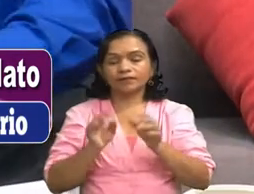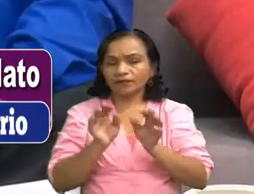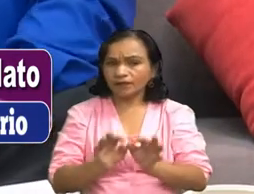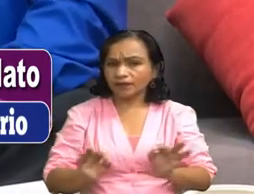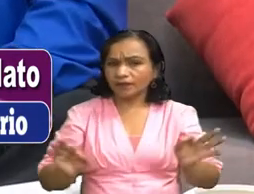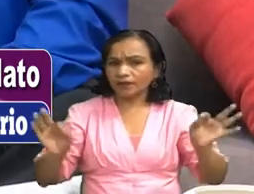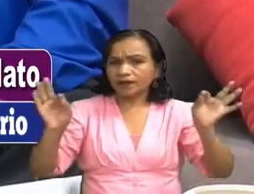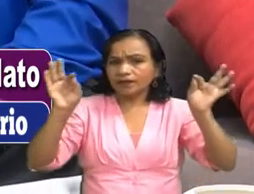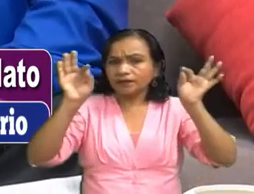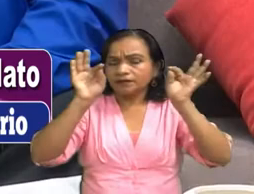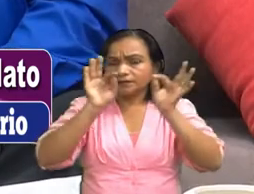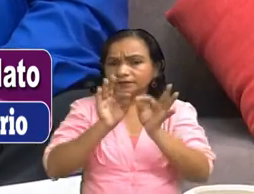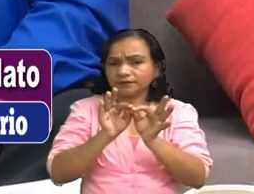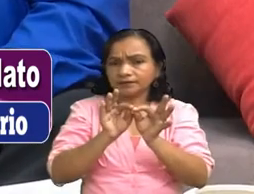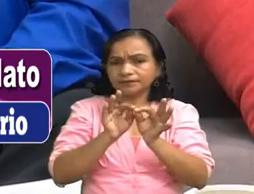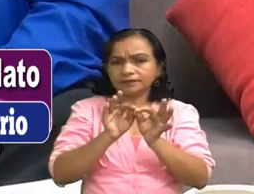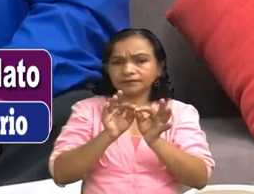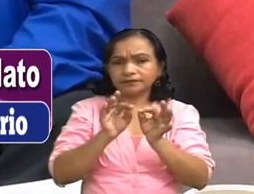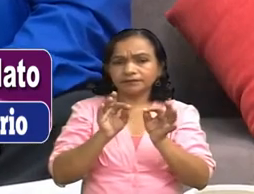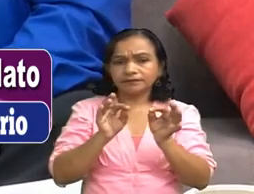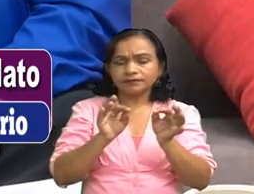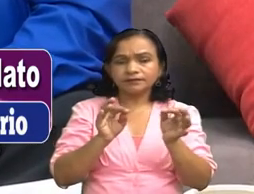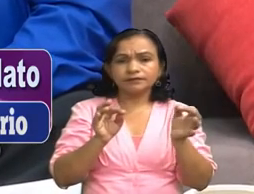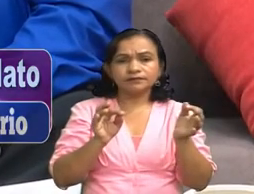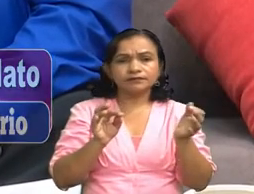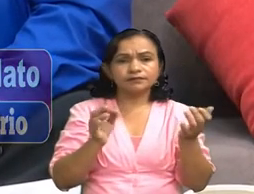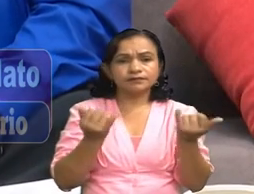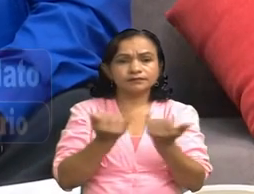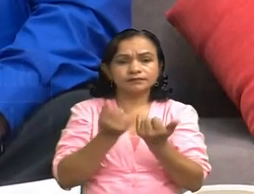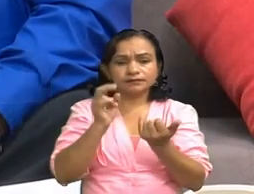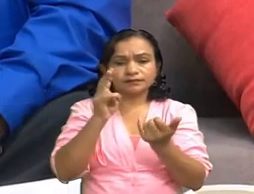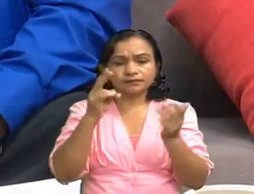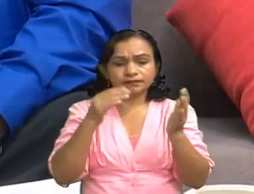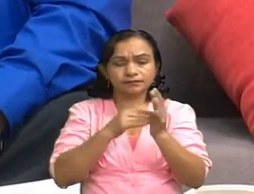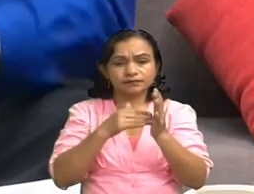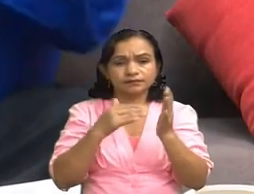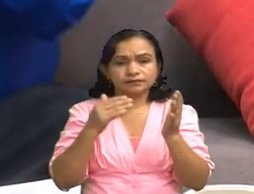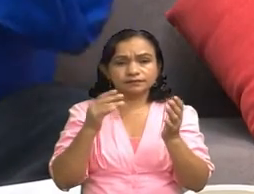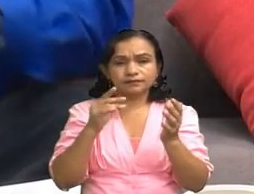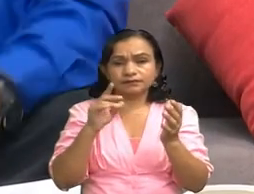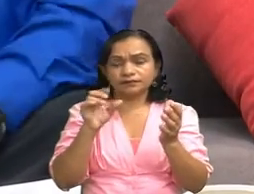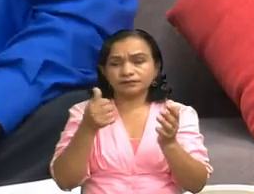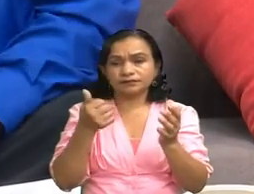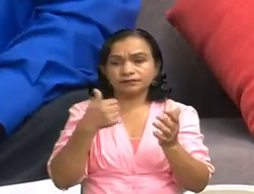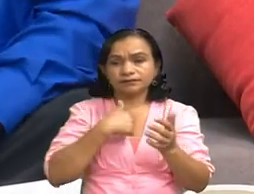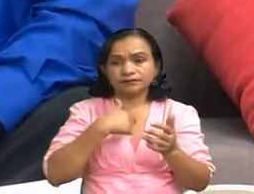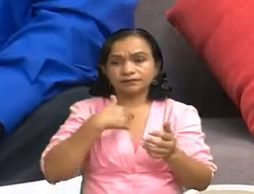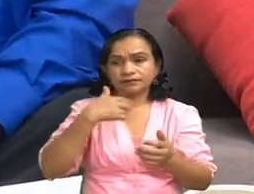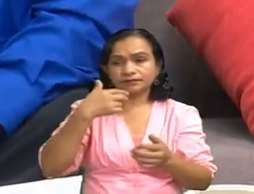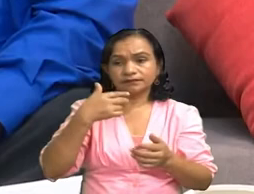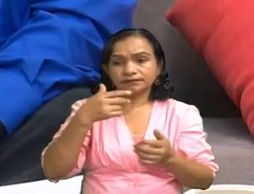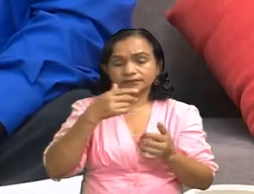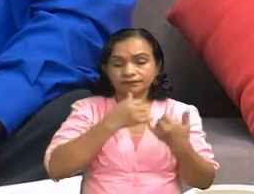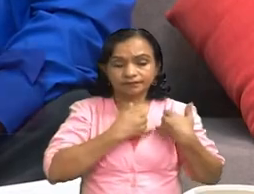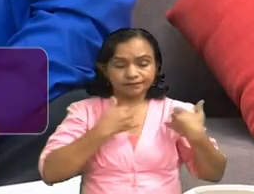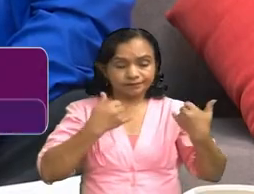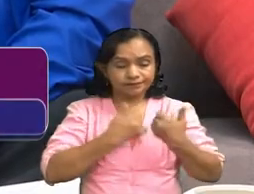Importante, lo venimos retomando del 2016, me tocó asumir la responsabilidad de la